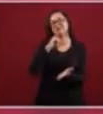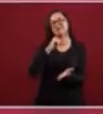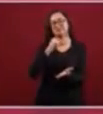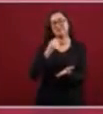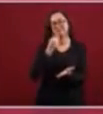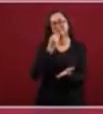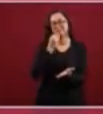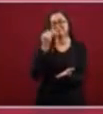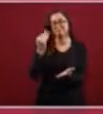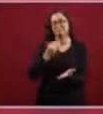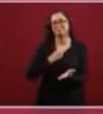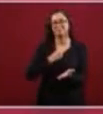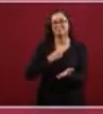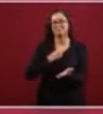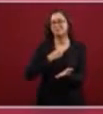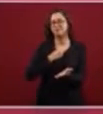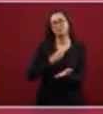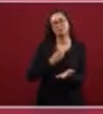decir